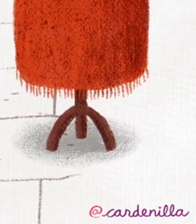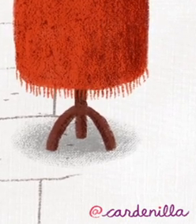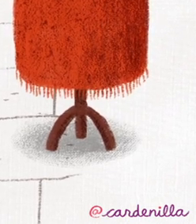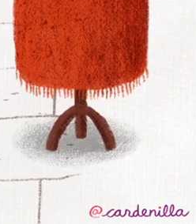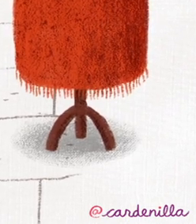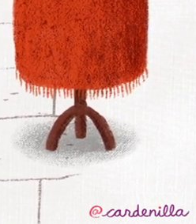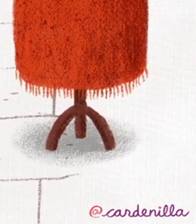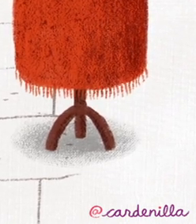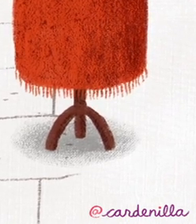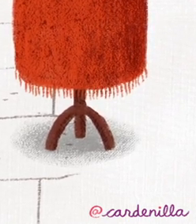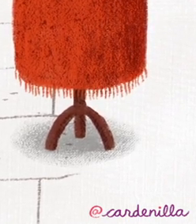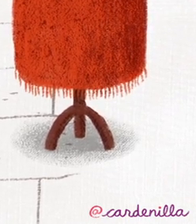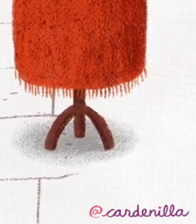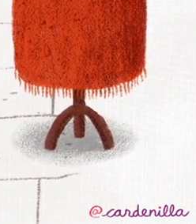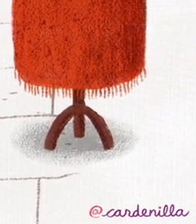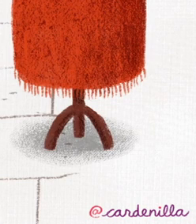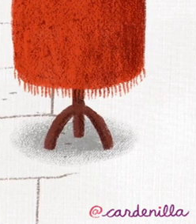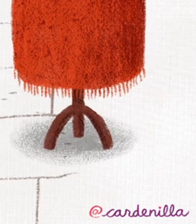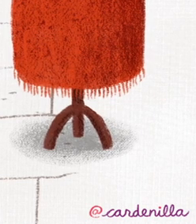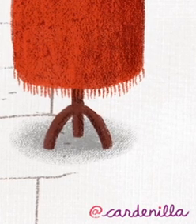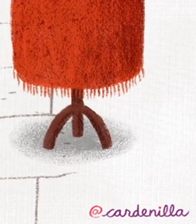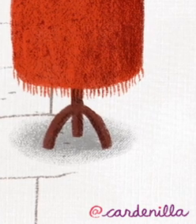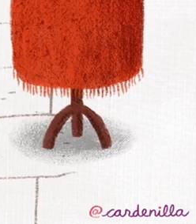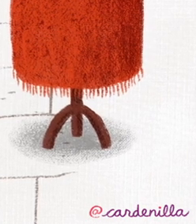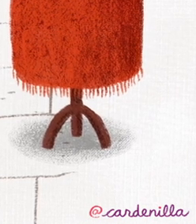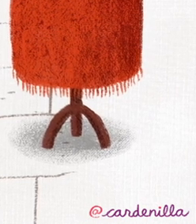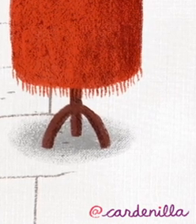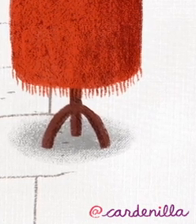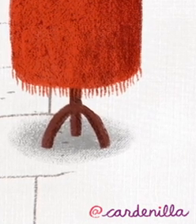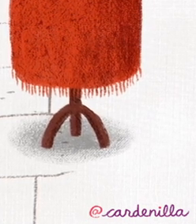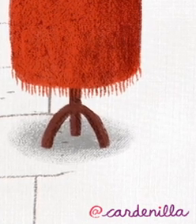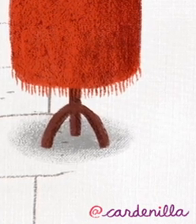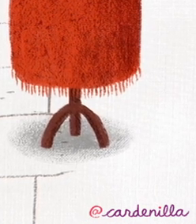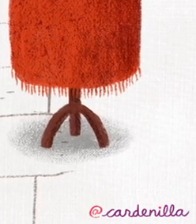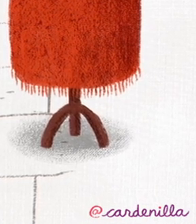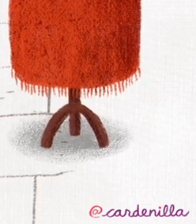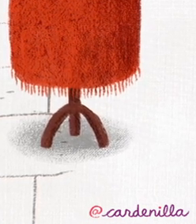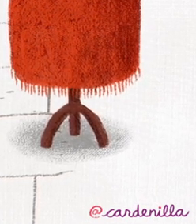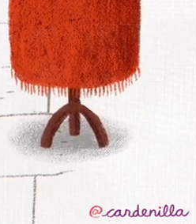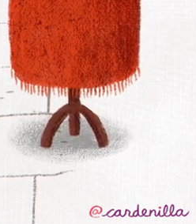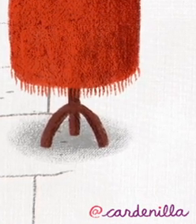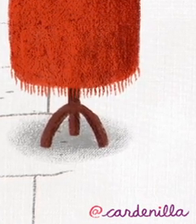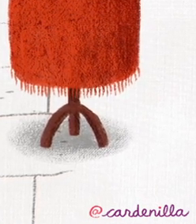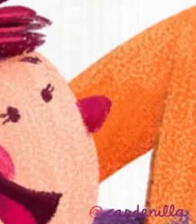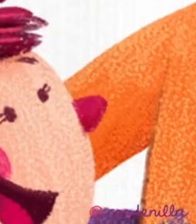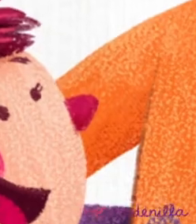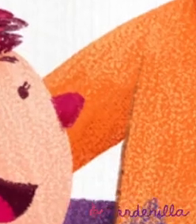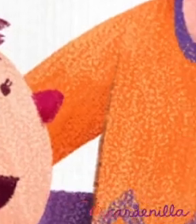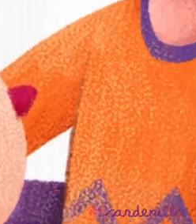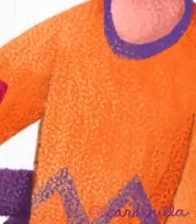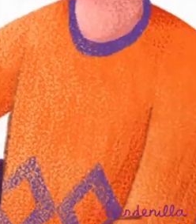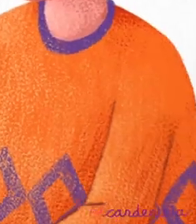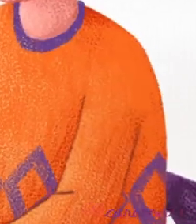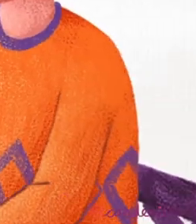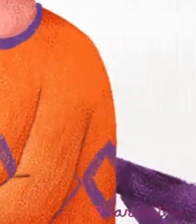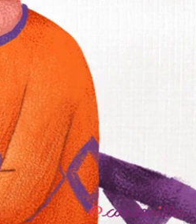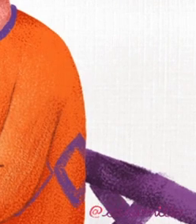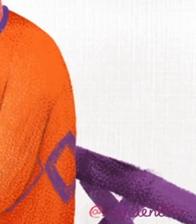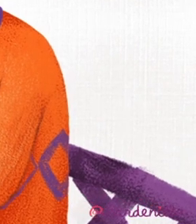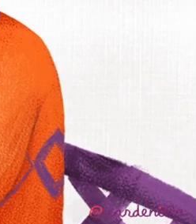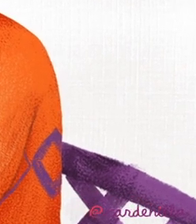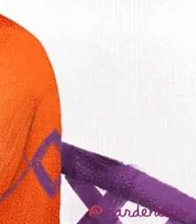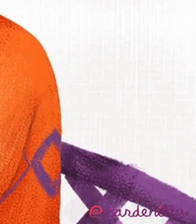hijos la importancia de que participen en las tareas del hogar como un equipo que se apoya mutuamente. Motiva a los niños a participar